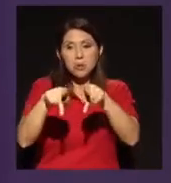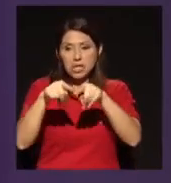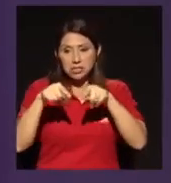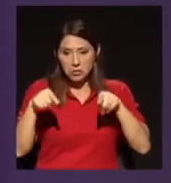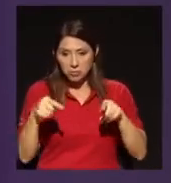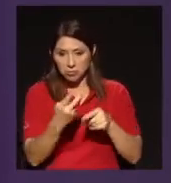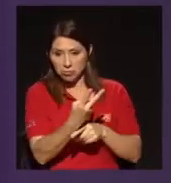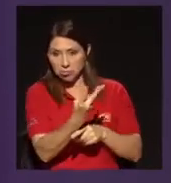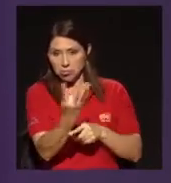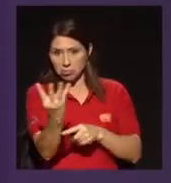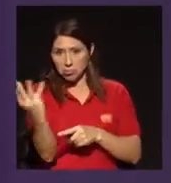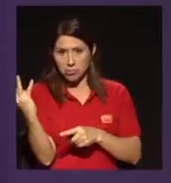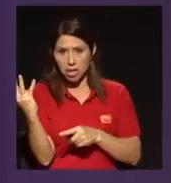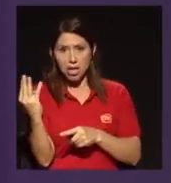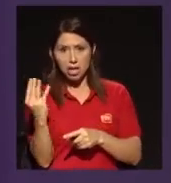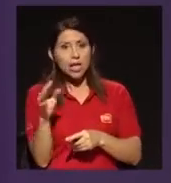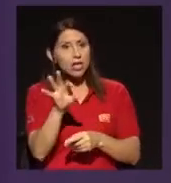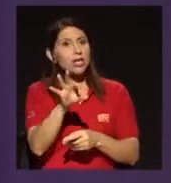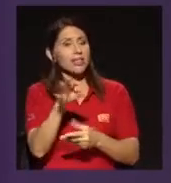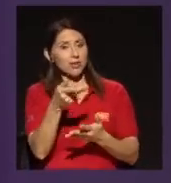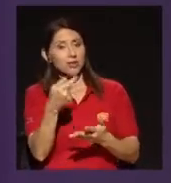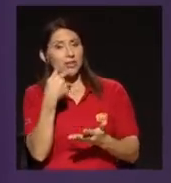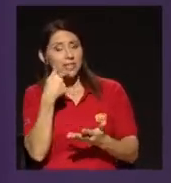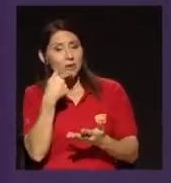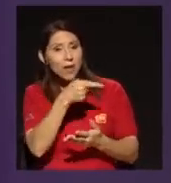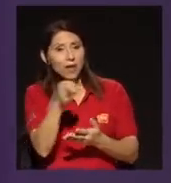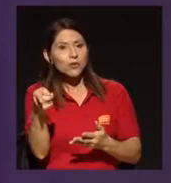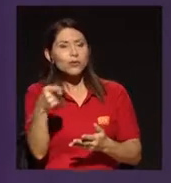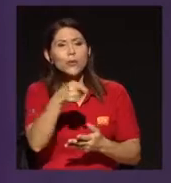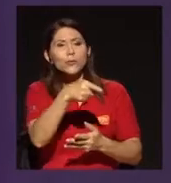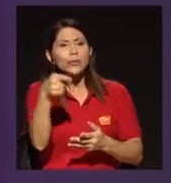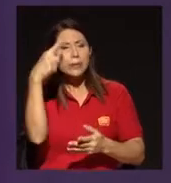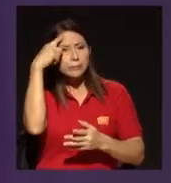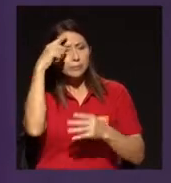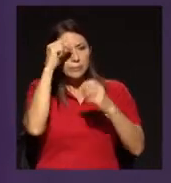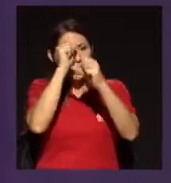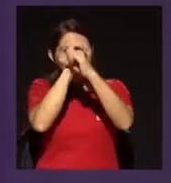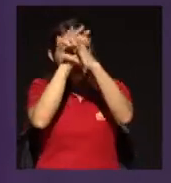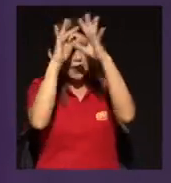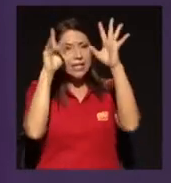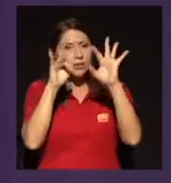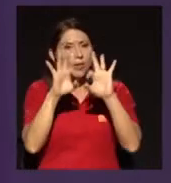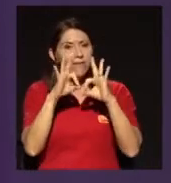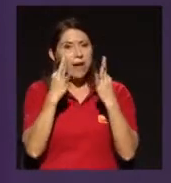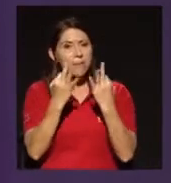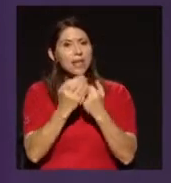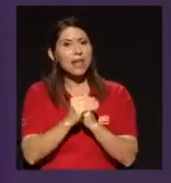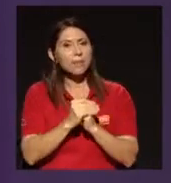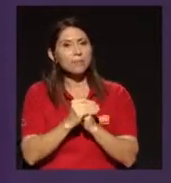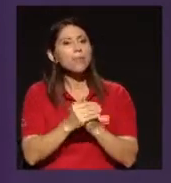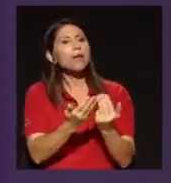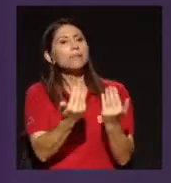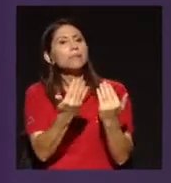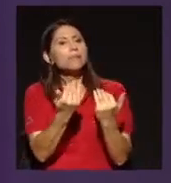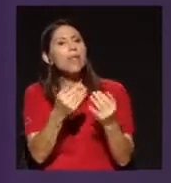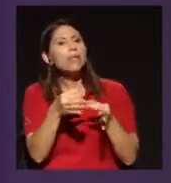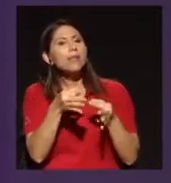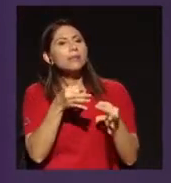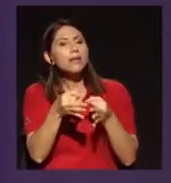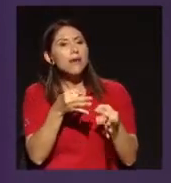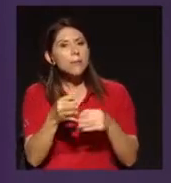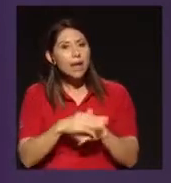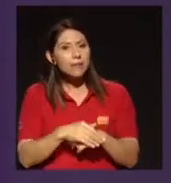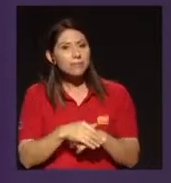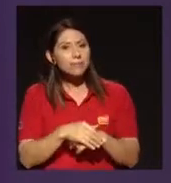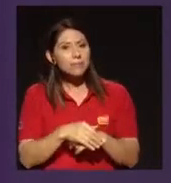y los invito a que hagan el ejercicio. Les preguntamos, imagínense una familia, ahora descríbamela. Y la